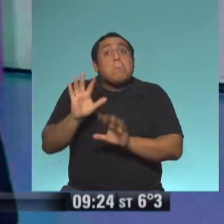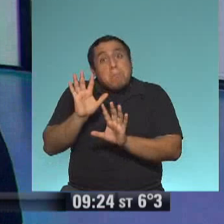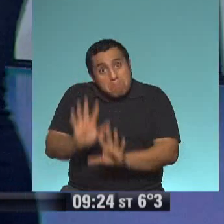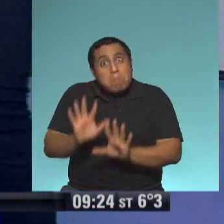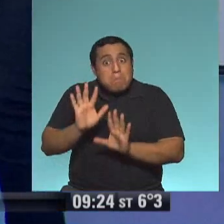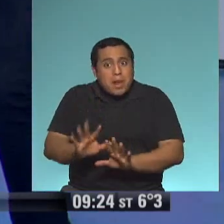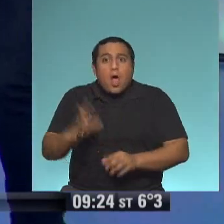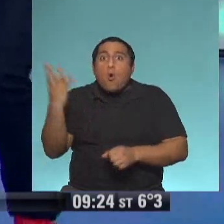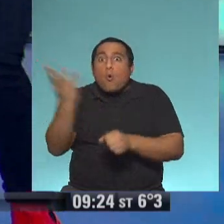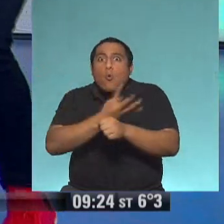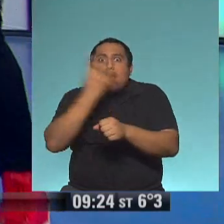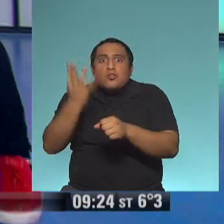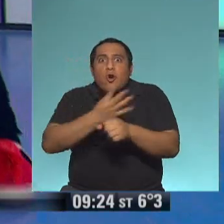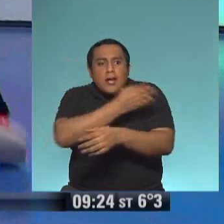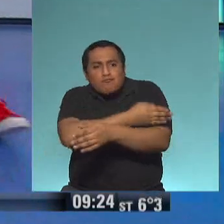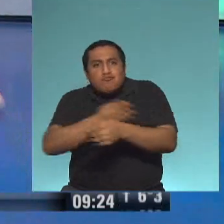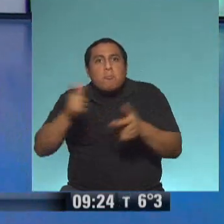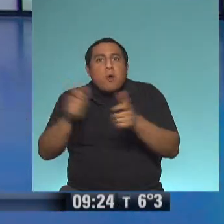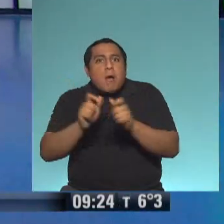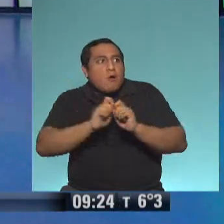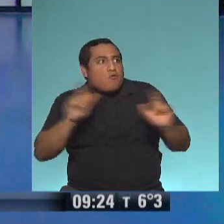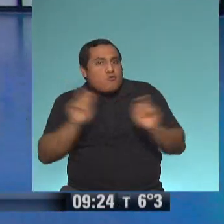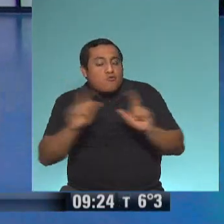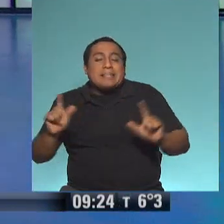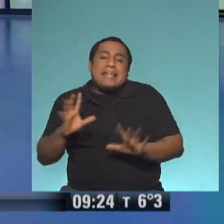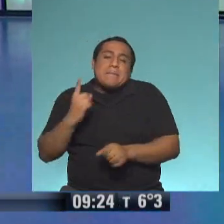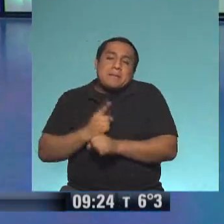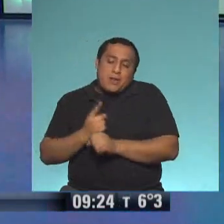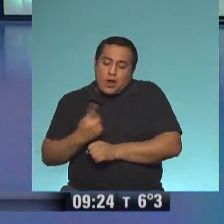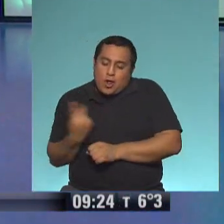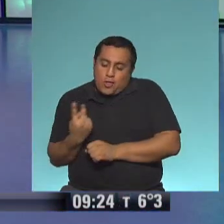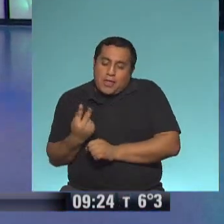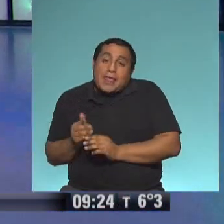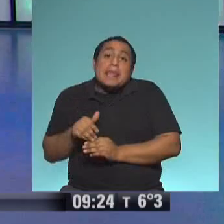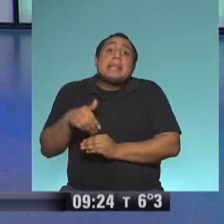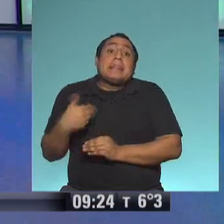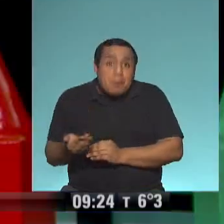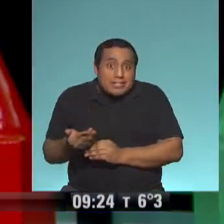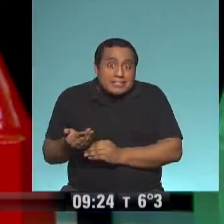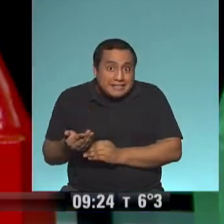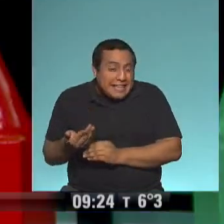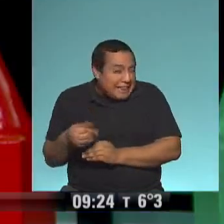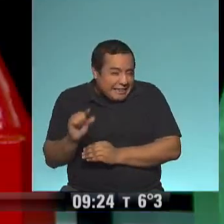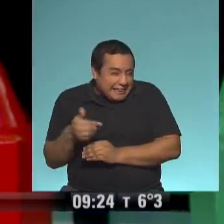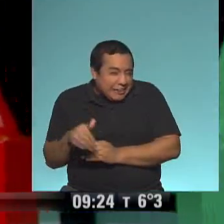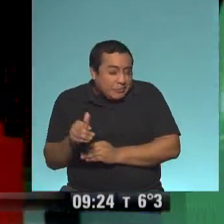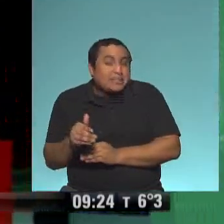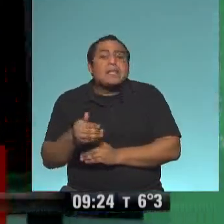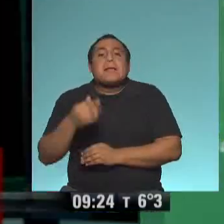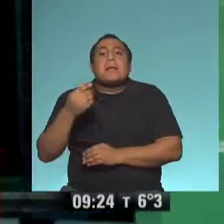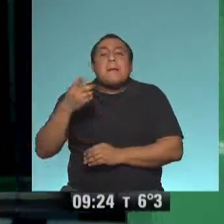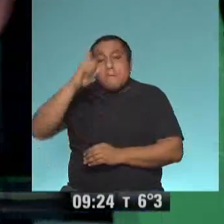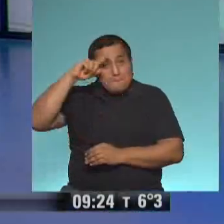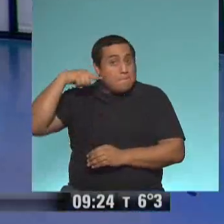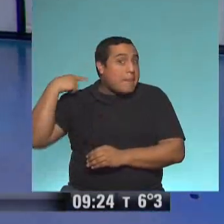tenemos 4 horas de programación. Es cierto, porque primero estamos nosotros. Sí. Y después, pegadito, pegadito, pegadito, pegadito, están sí. Maga y